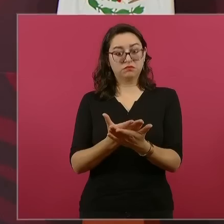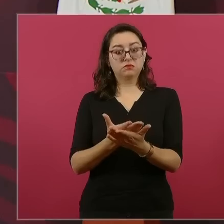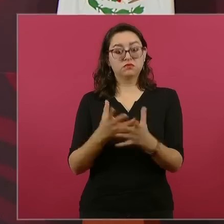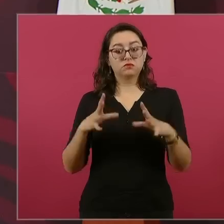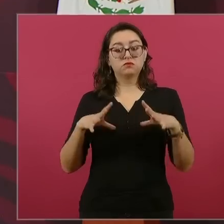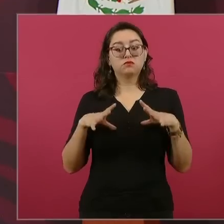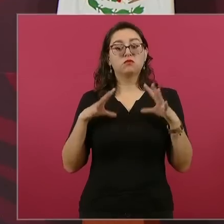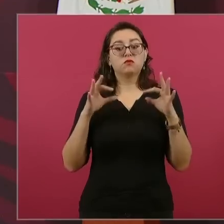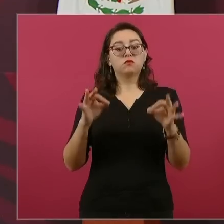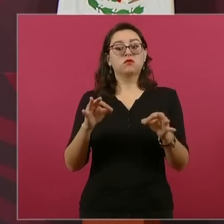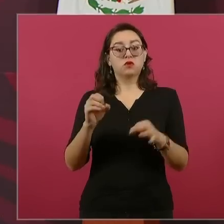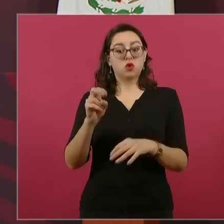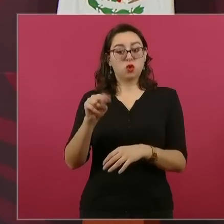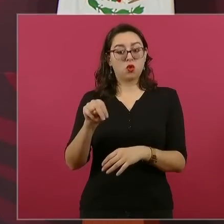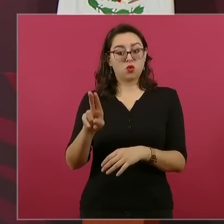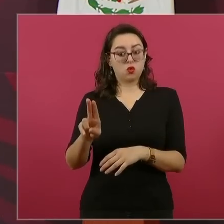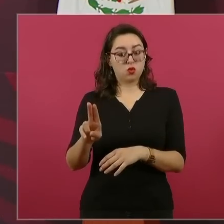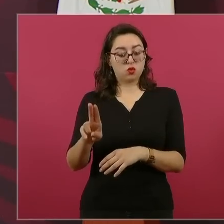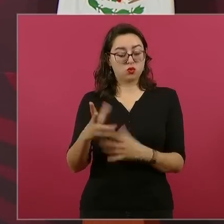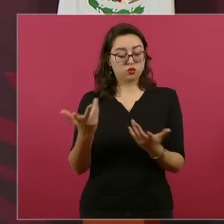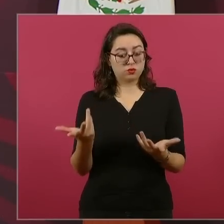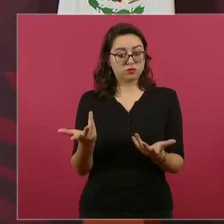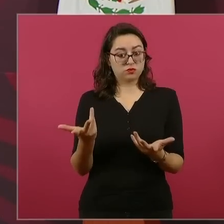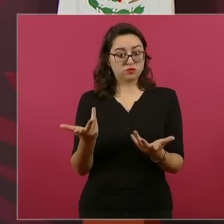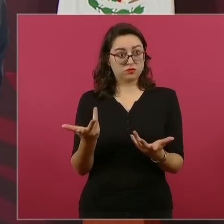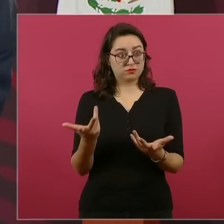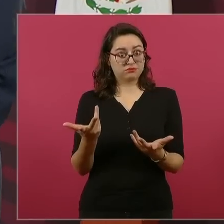Franklin Delano Roosevelt, y eso se convirtió